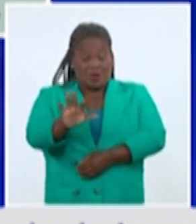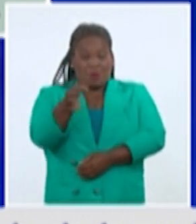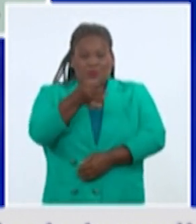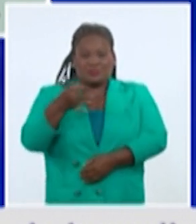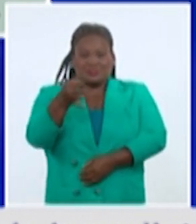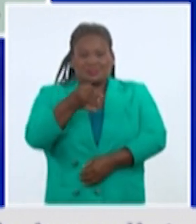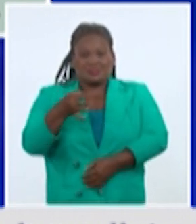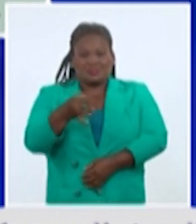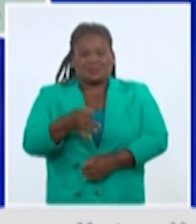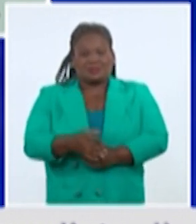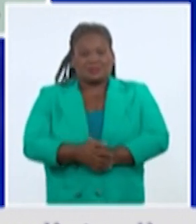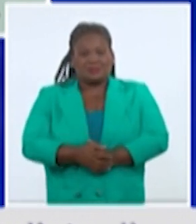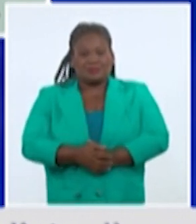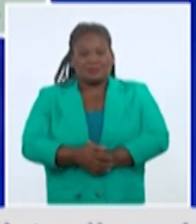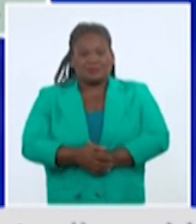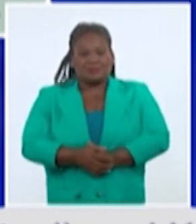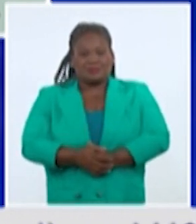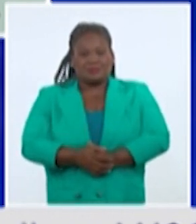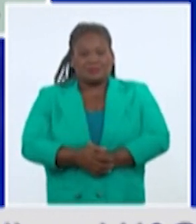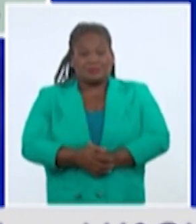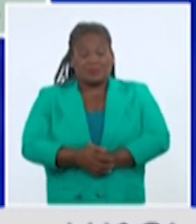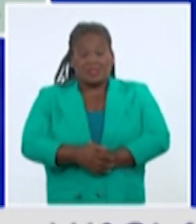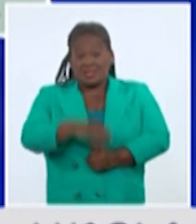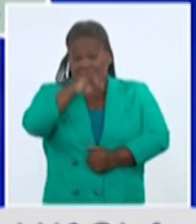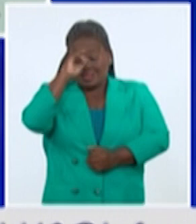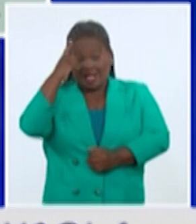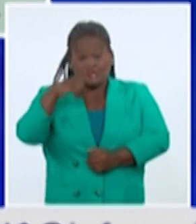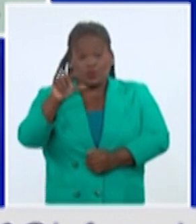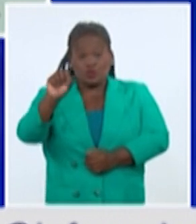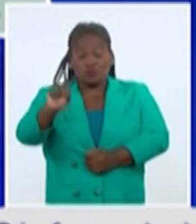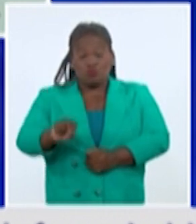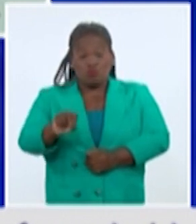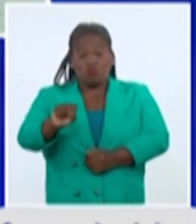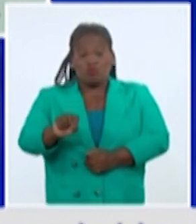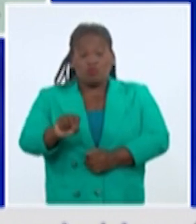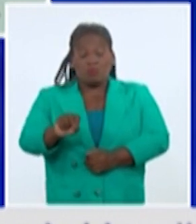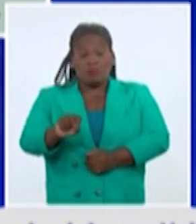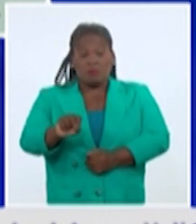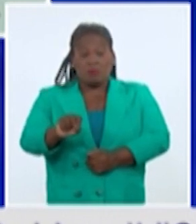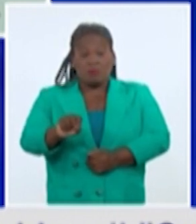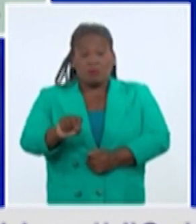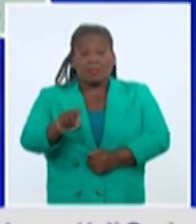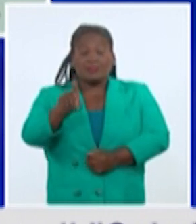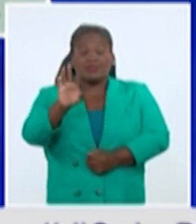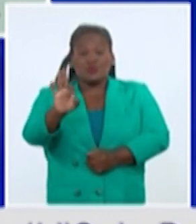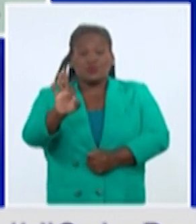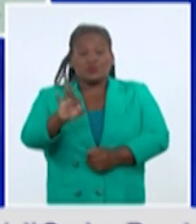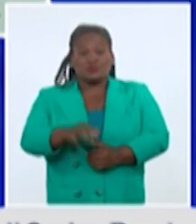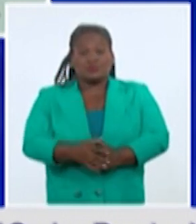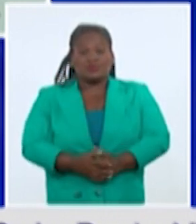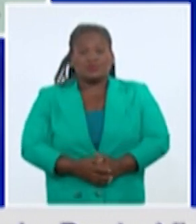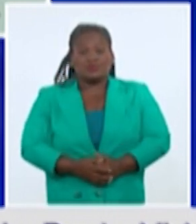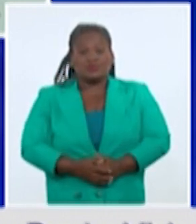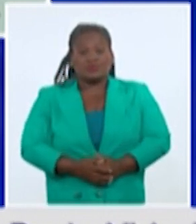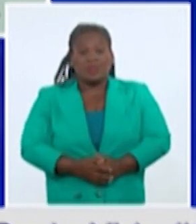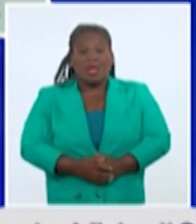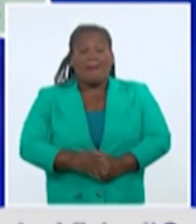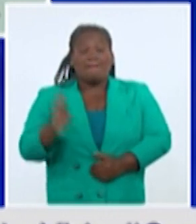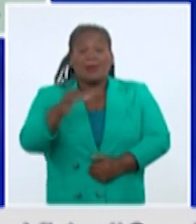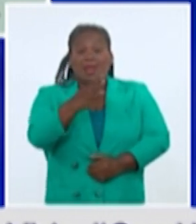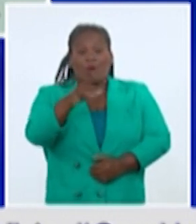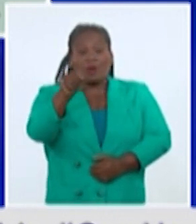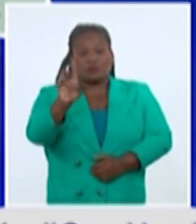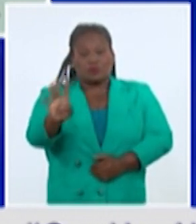municipios. San Antonio del Sur, hoy con 18 casos, Baracoa